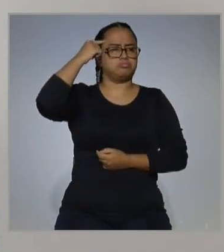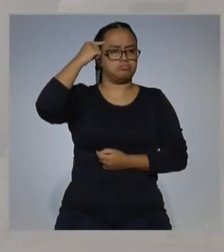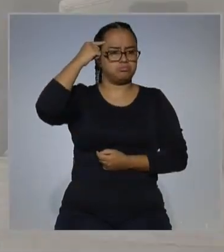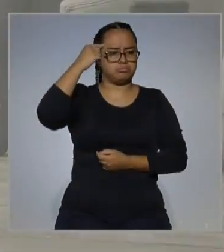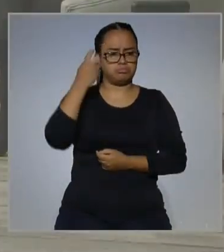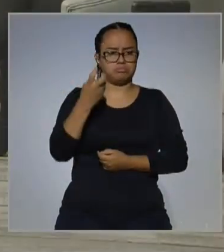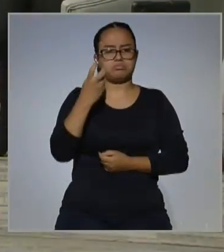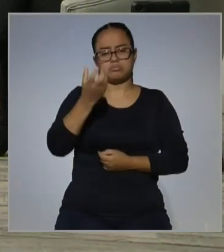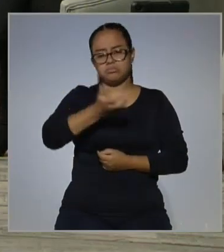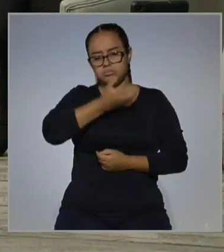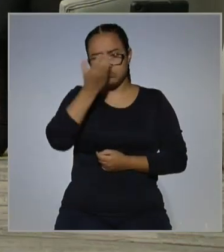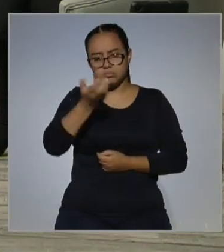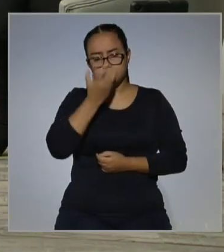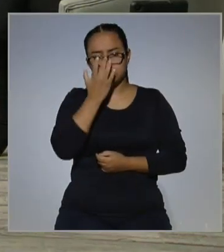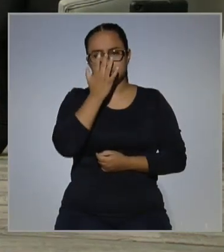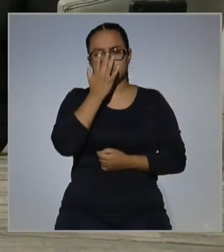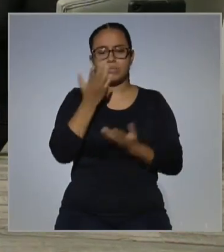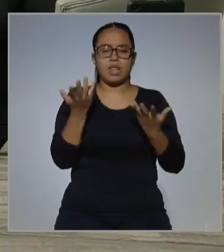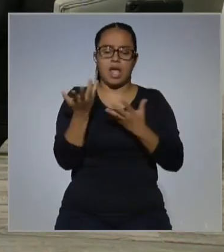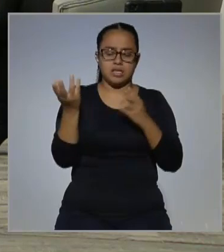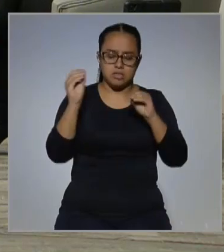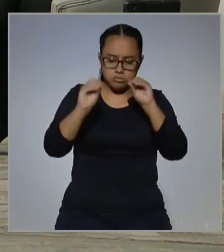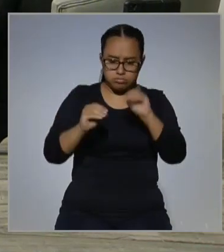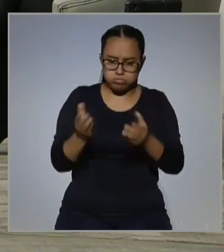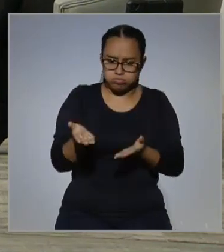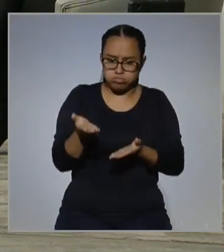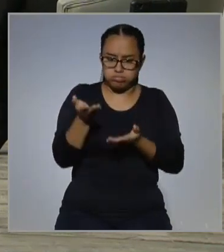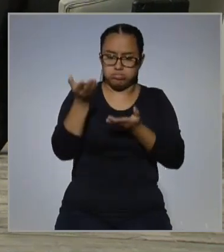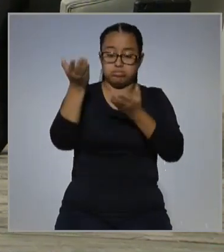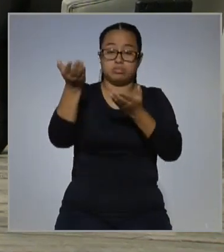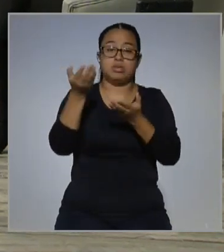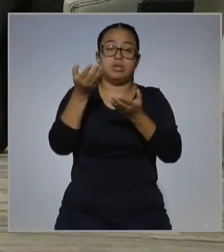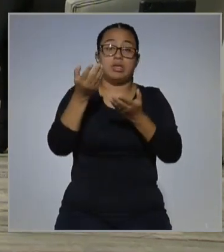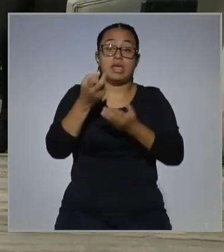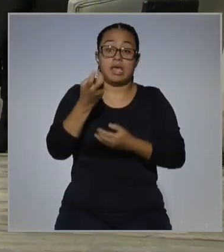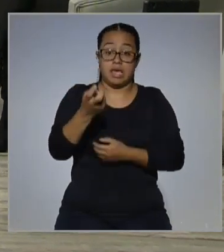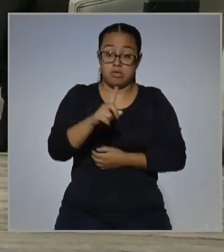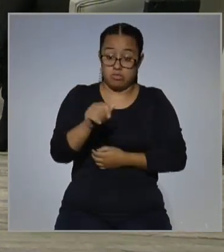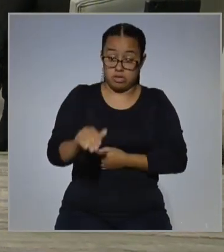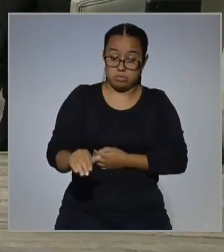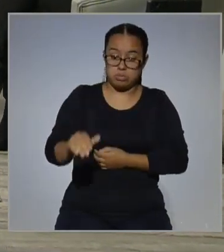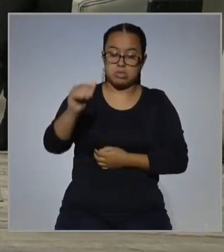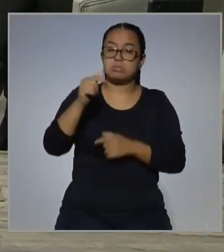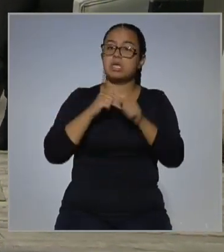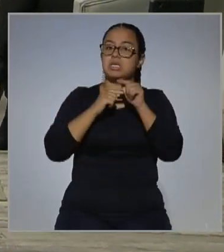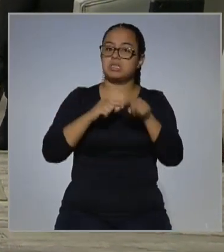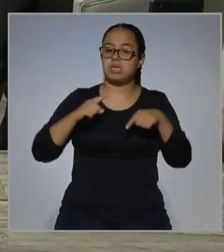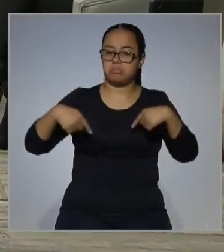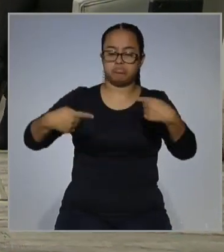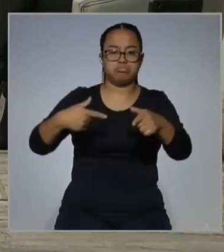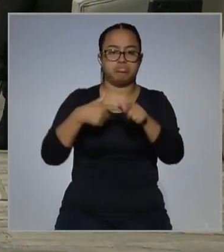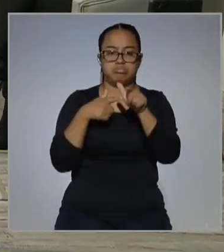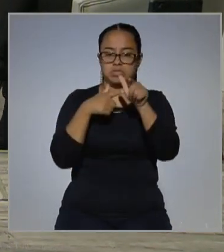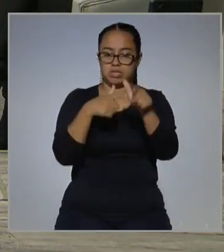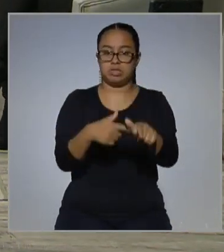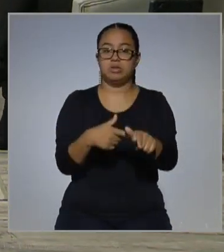la tradición, poner el altar, etcétera, etcétera, cuando van creciendo lo van reproduciendo. Entonces eso se